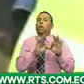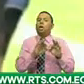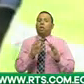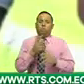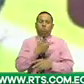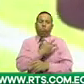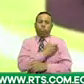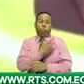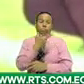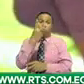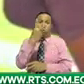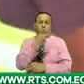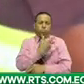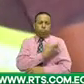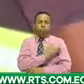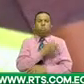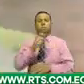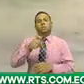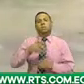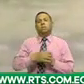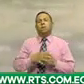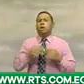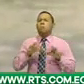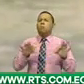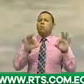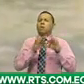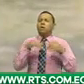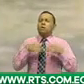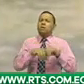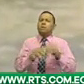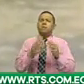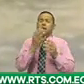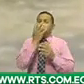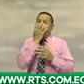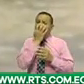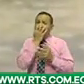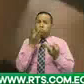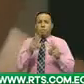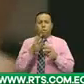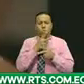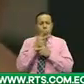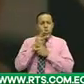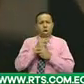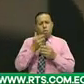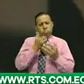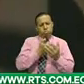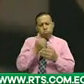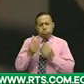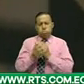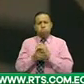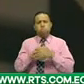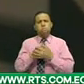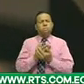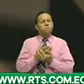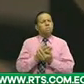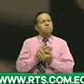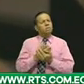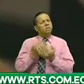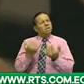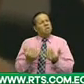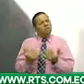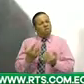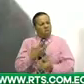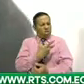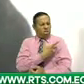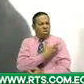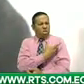el resto de medidas de bioseguridad deberá seguir utilizándose. Aquí nos preguntamos, entonces, ¿en qué beneficia el colocarse la vacuna?